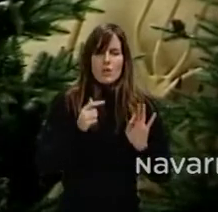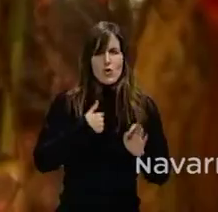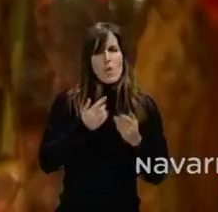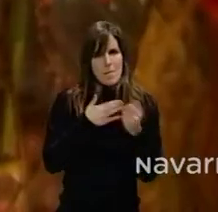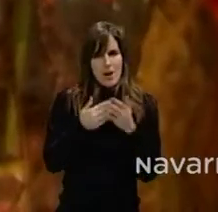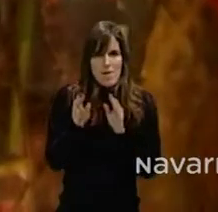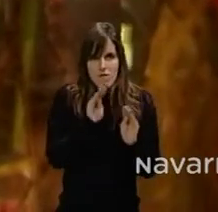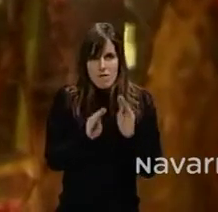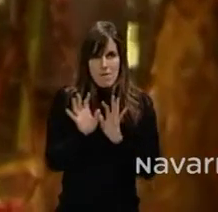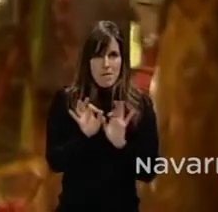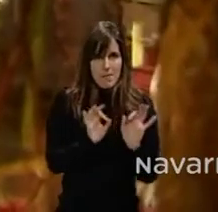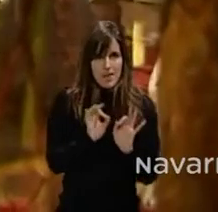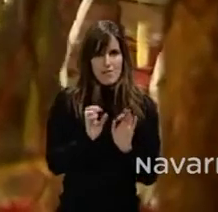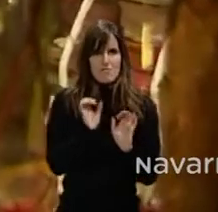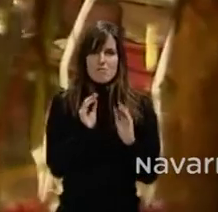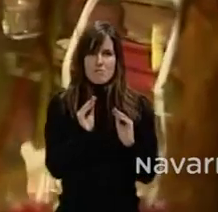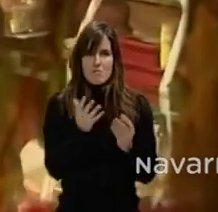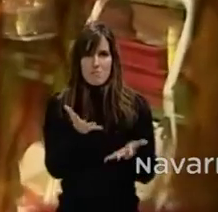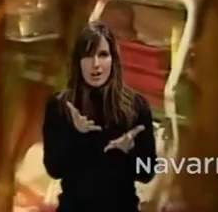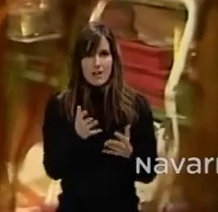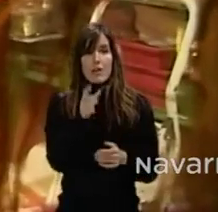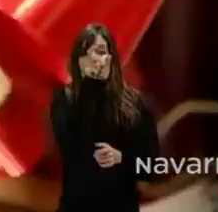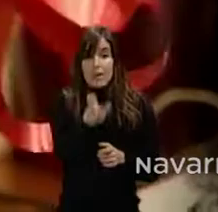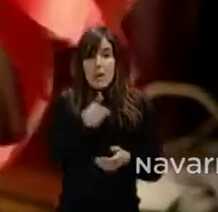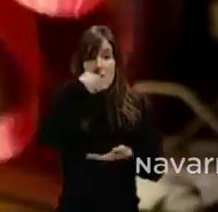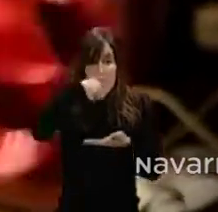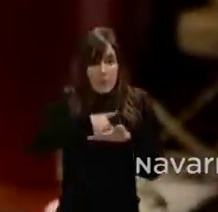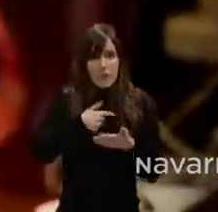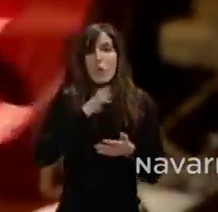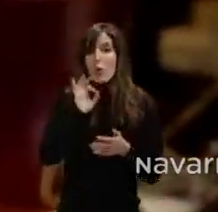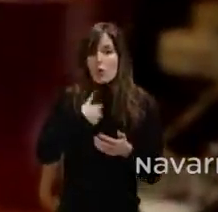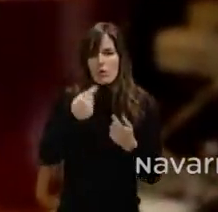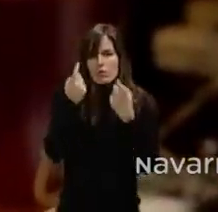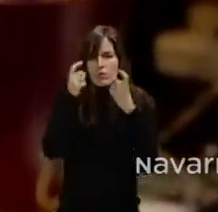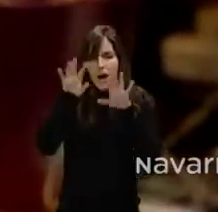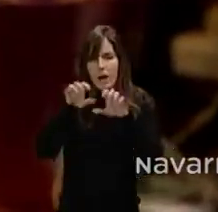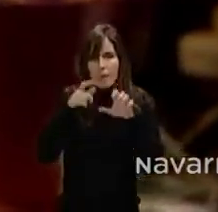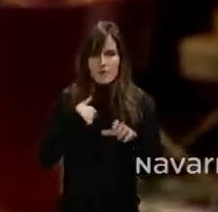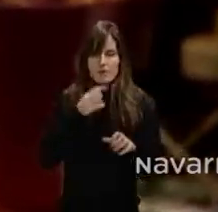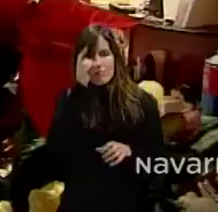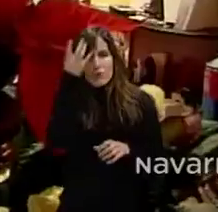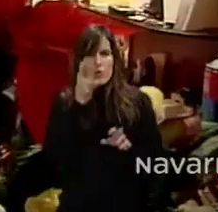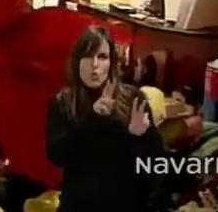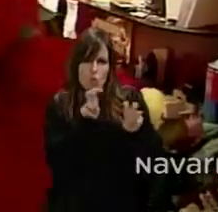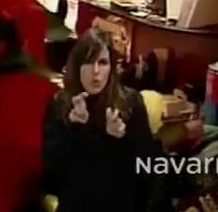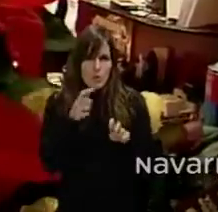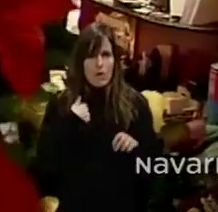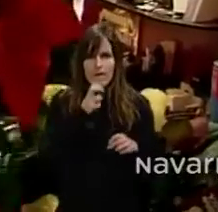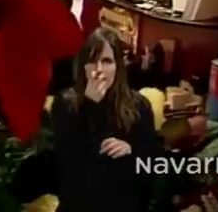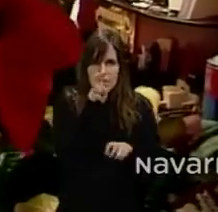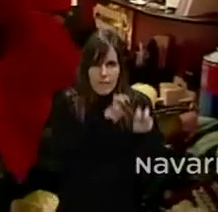haciendo descubriendo poniendo en práctica lo que me enseñan buscando nuevos materiales